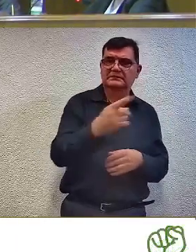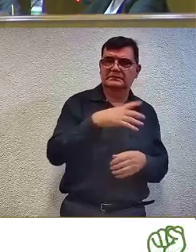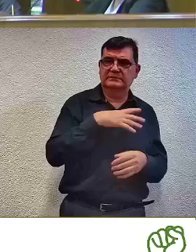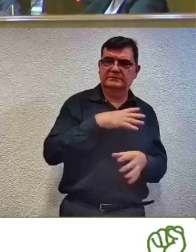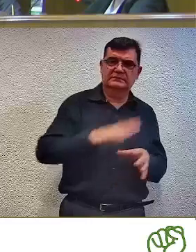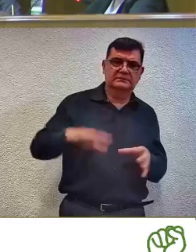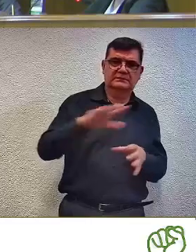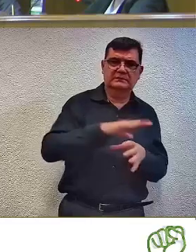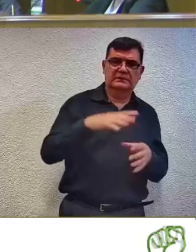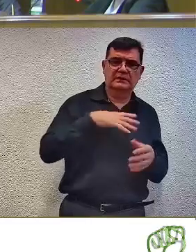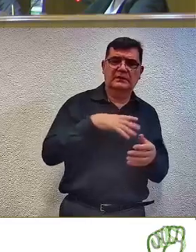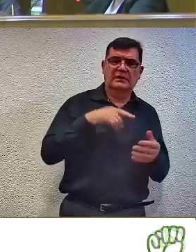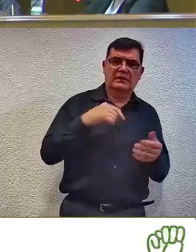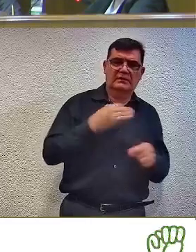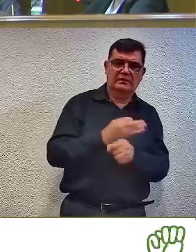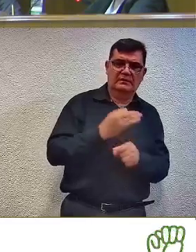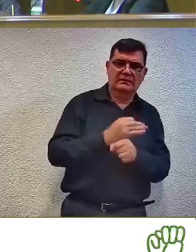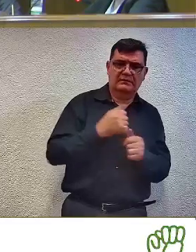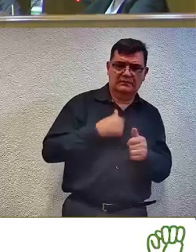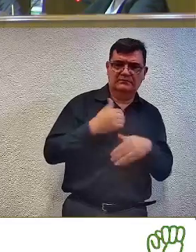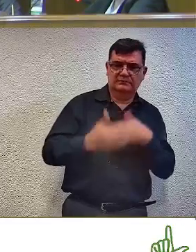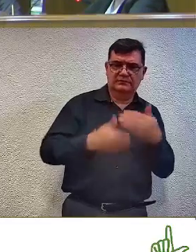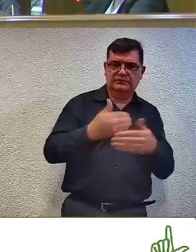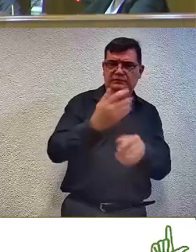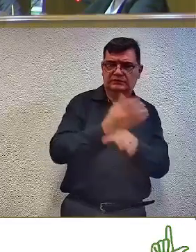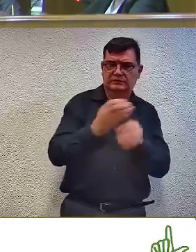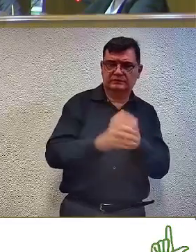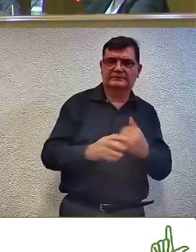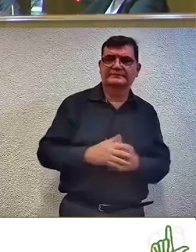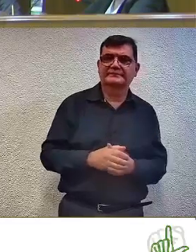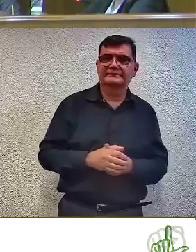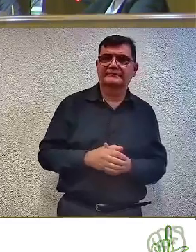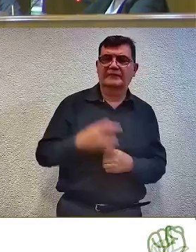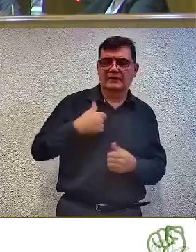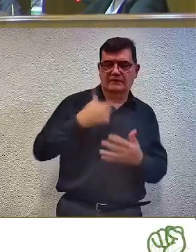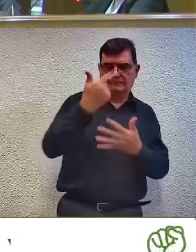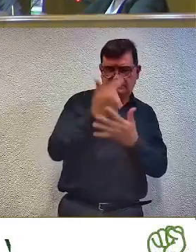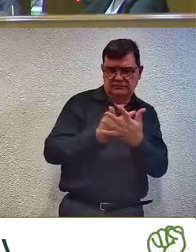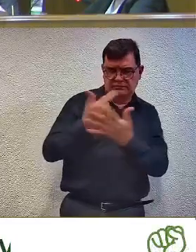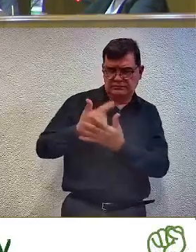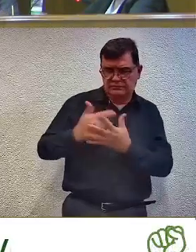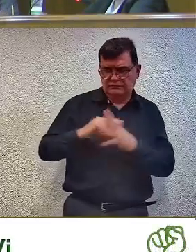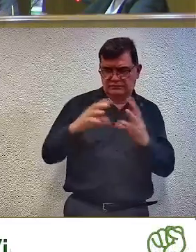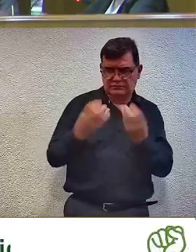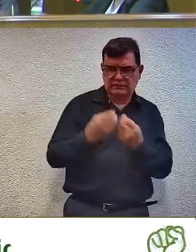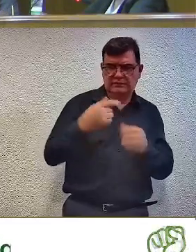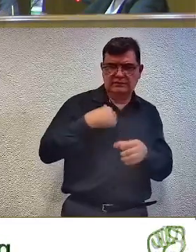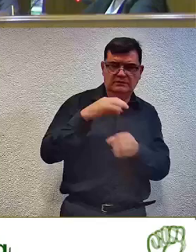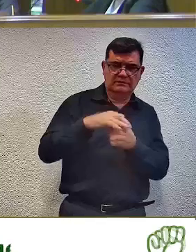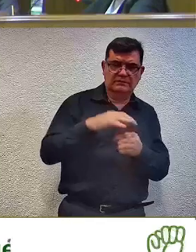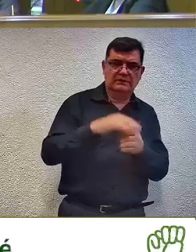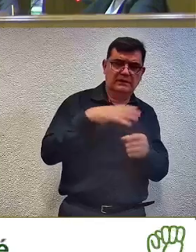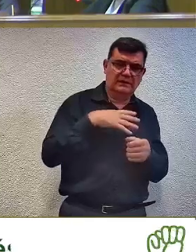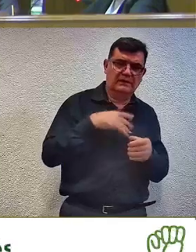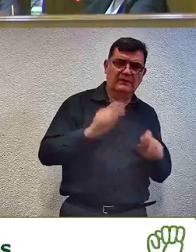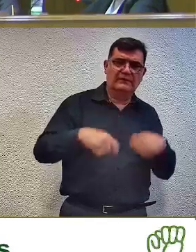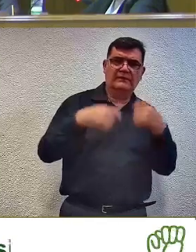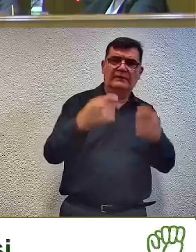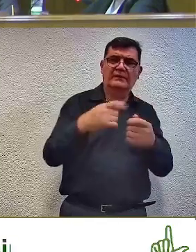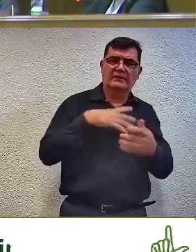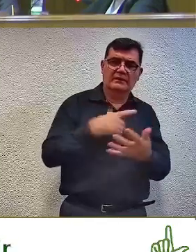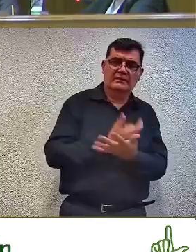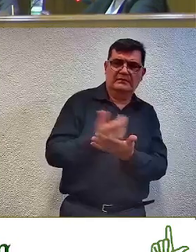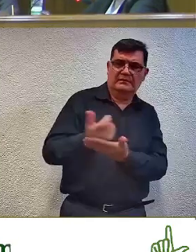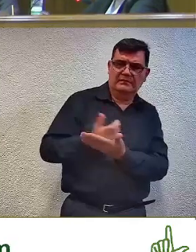valer por el partido actor por las siguientes consideraciones. El recurrente hace valer que el Instituto Electoral ha omitido hacer entrega del